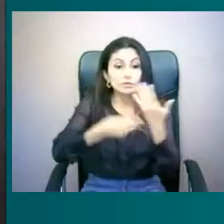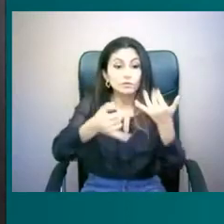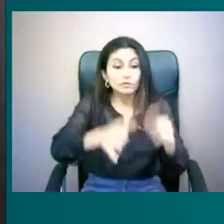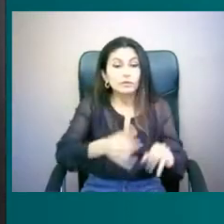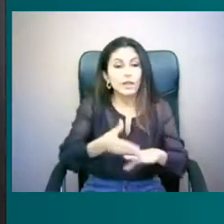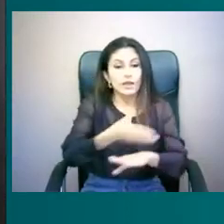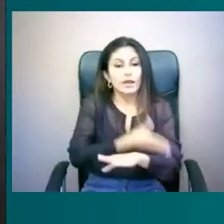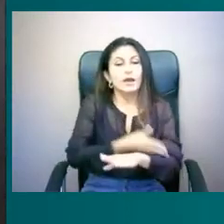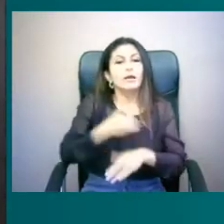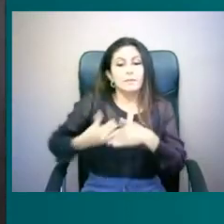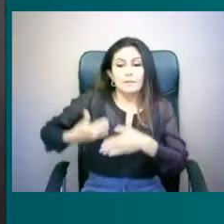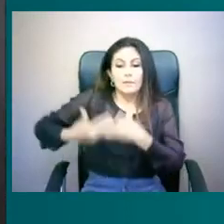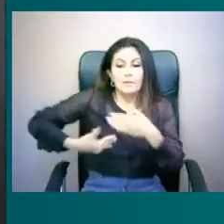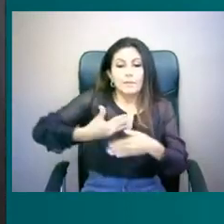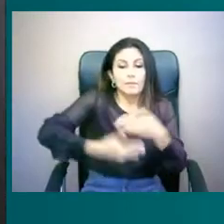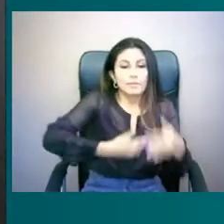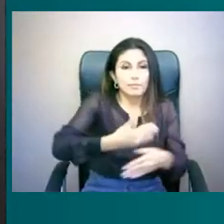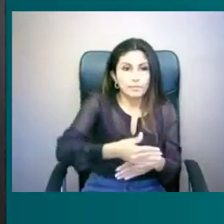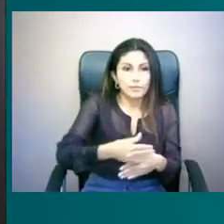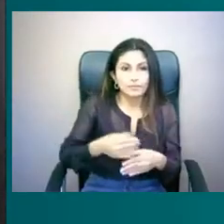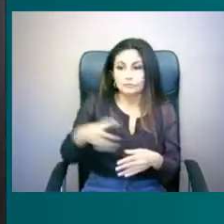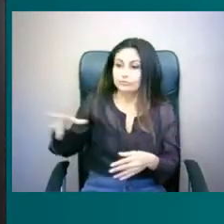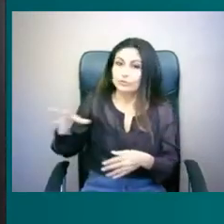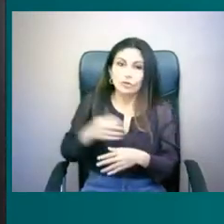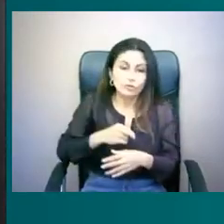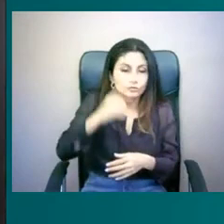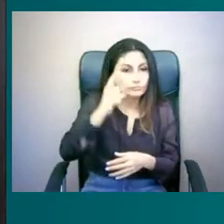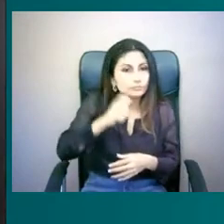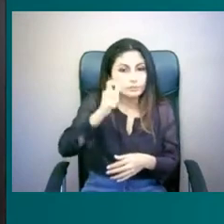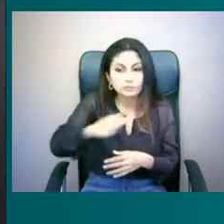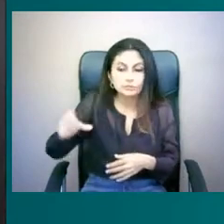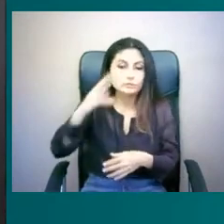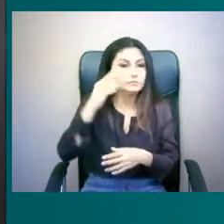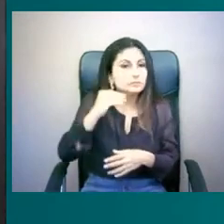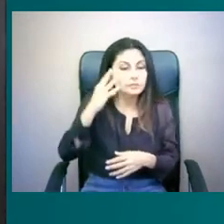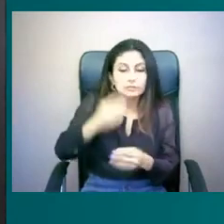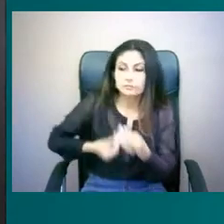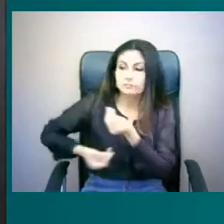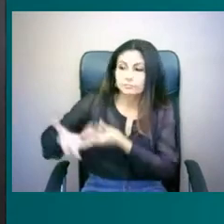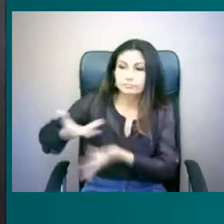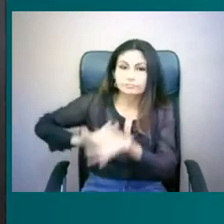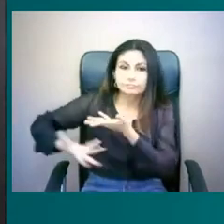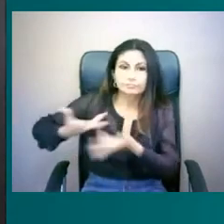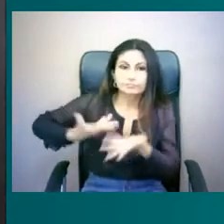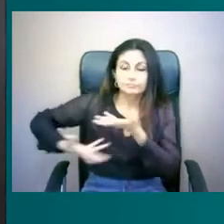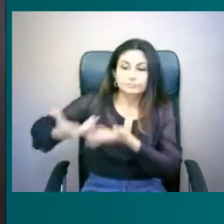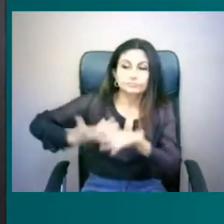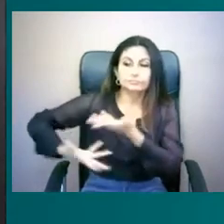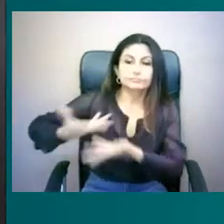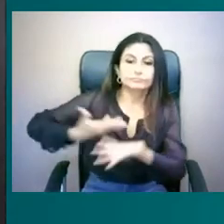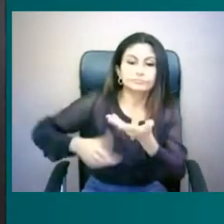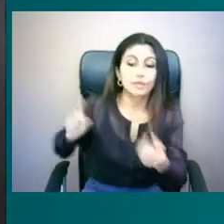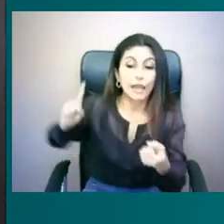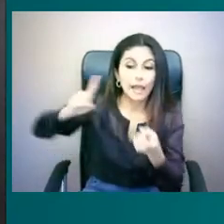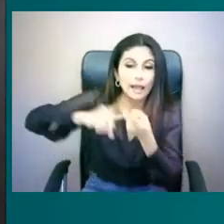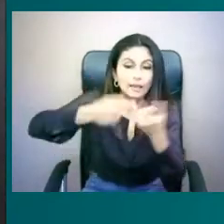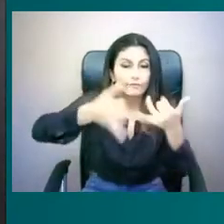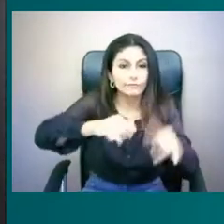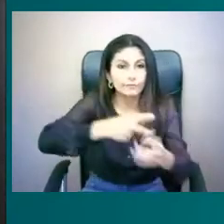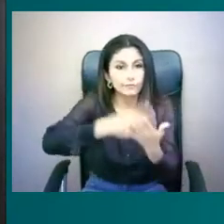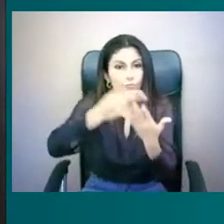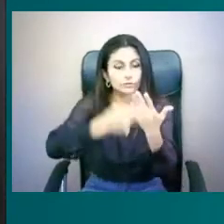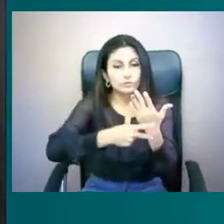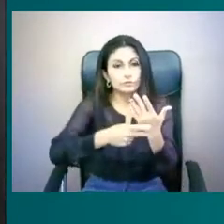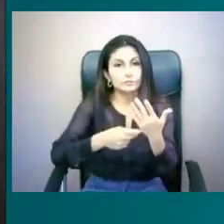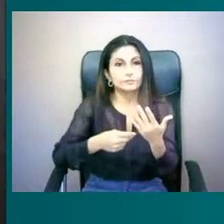sino a través de todo el proyecto. Realmente, digamos, una de las experiencias particularmente que he podido evidenciar en el transcurso de los proyectos que he participado,